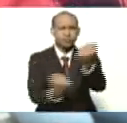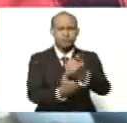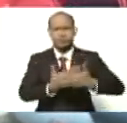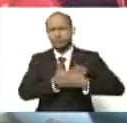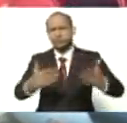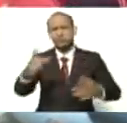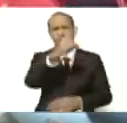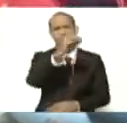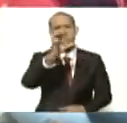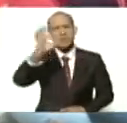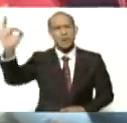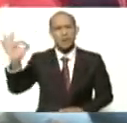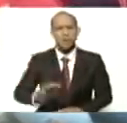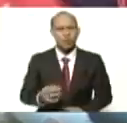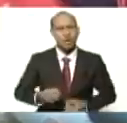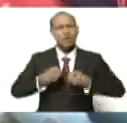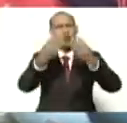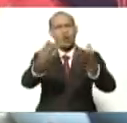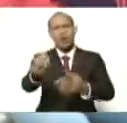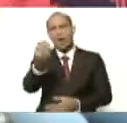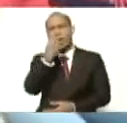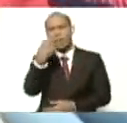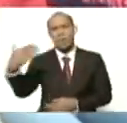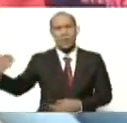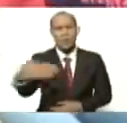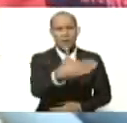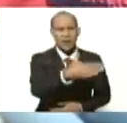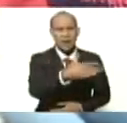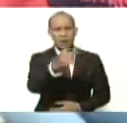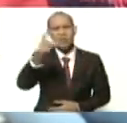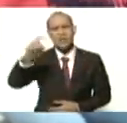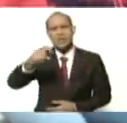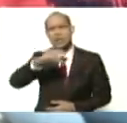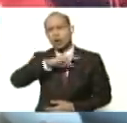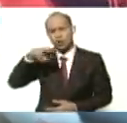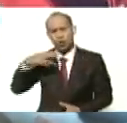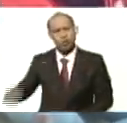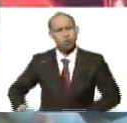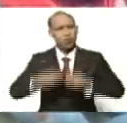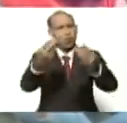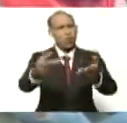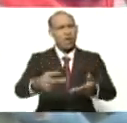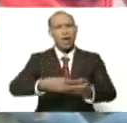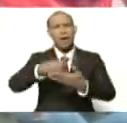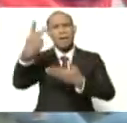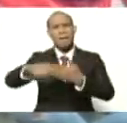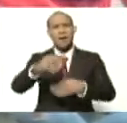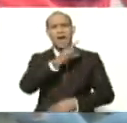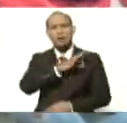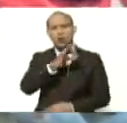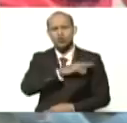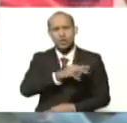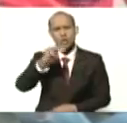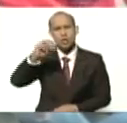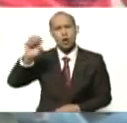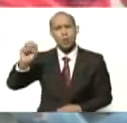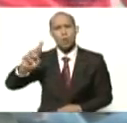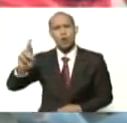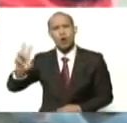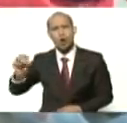el concierto para bajar la cantidad de las capturas que usted necesita para cumplir con los planes socialistas desde el morro de puerto santo